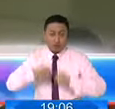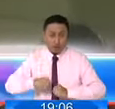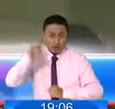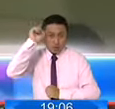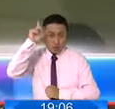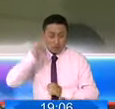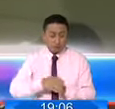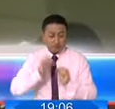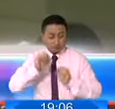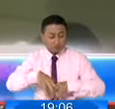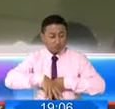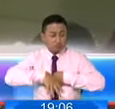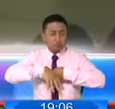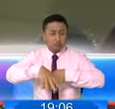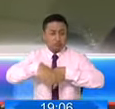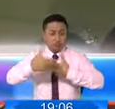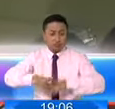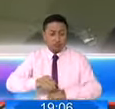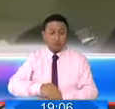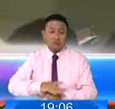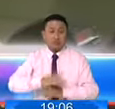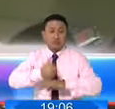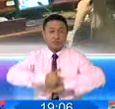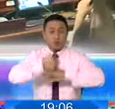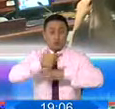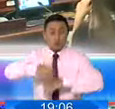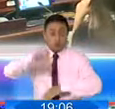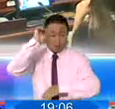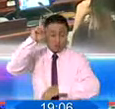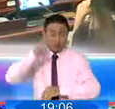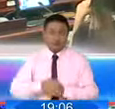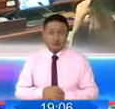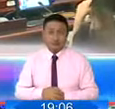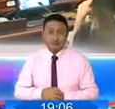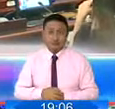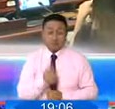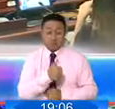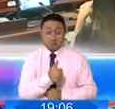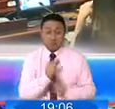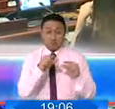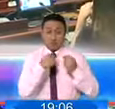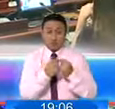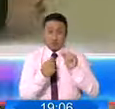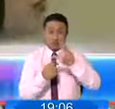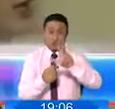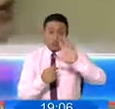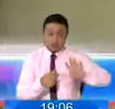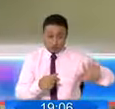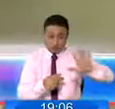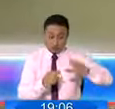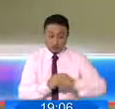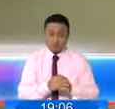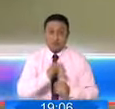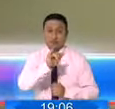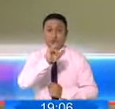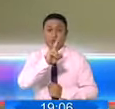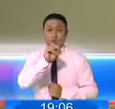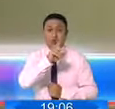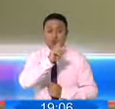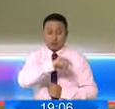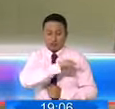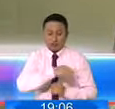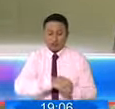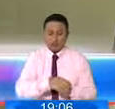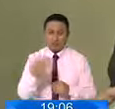incluida la movilización, hacer conocer a la Corte nuestro criterio. Cosa que en la misma bancada es criticada. Para Jorge Yunda, llamar a movilizarse